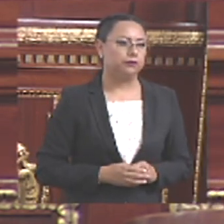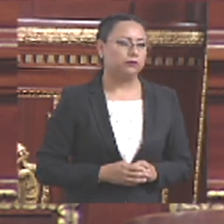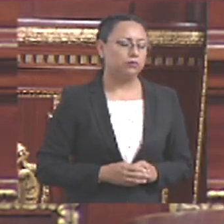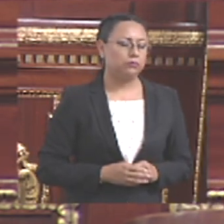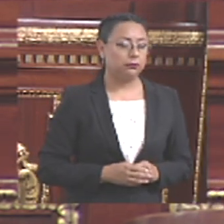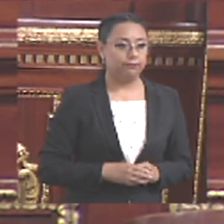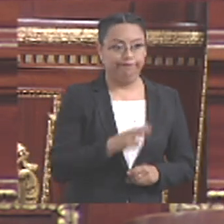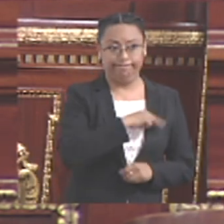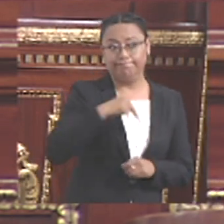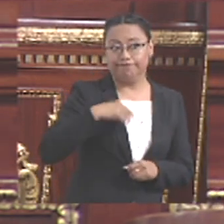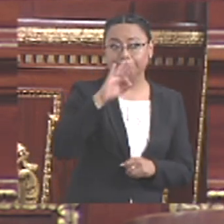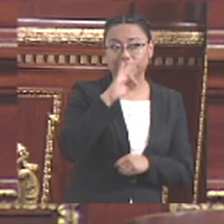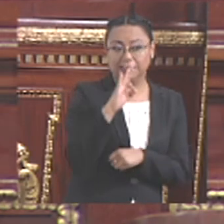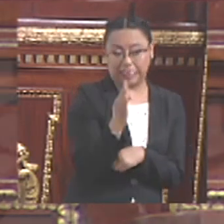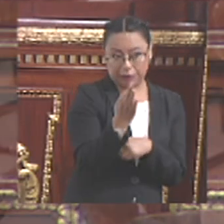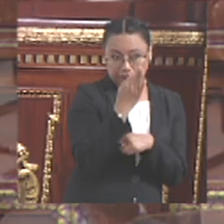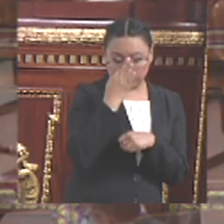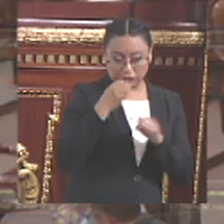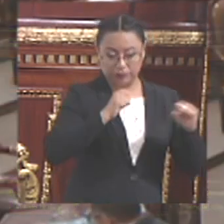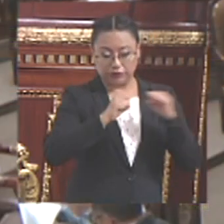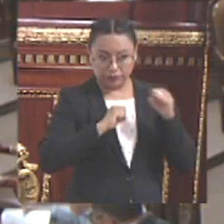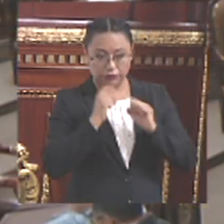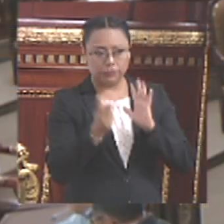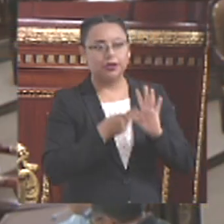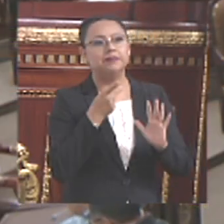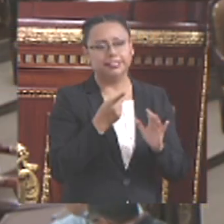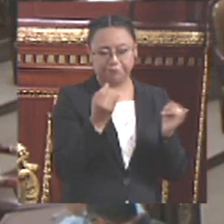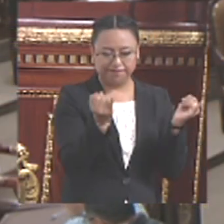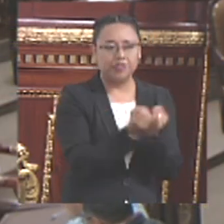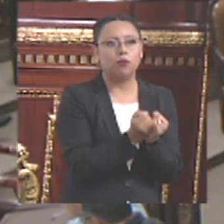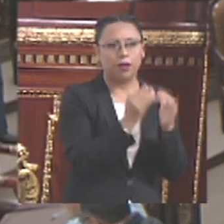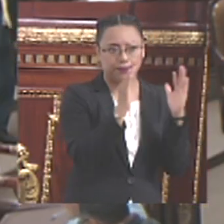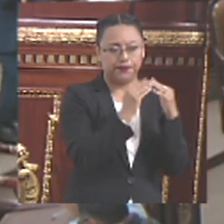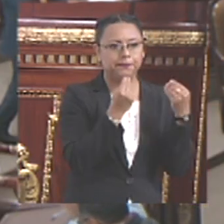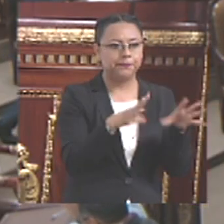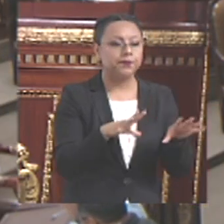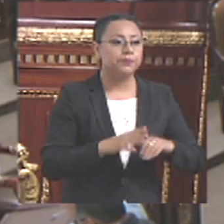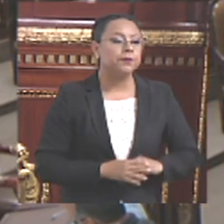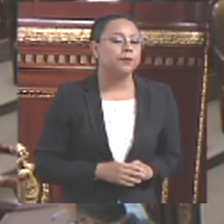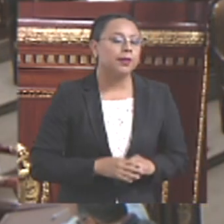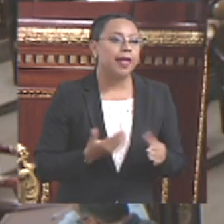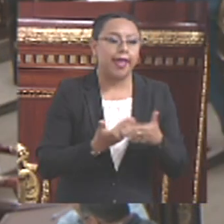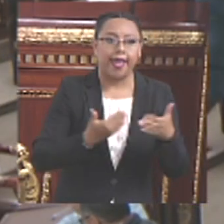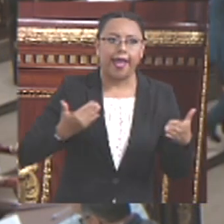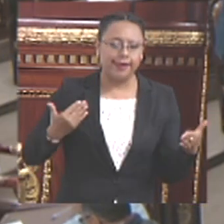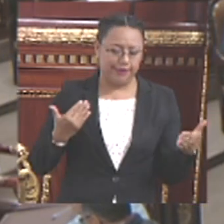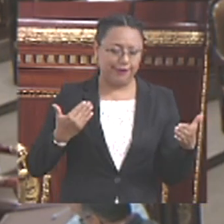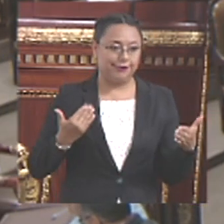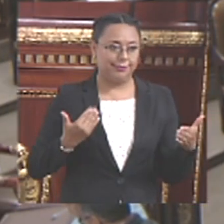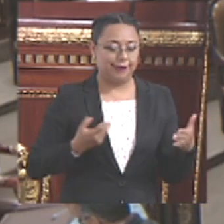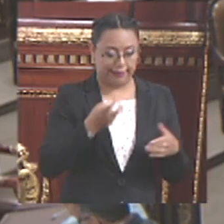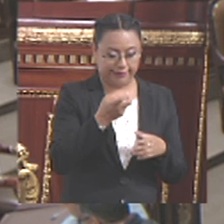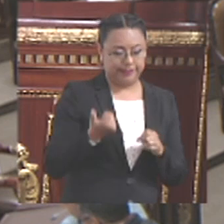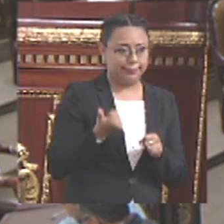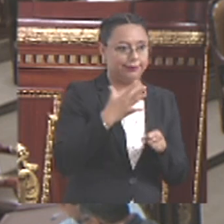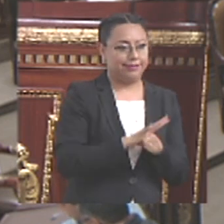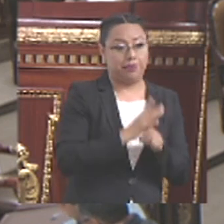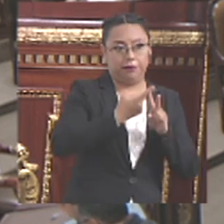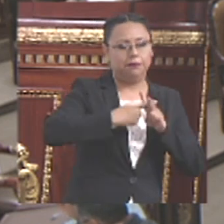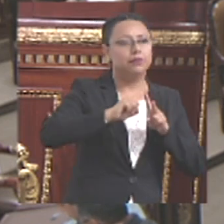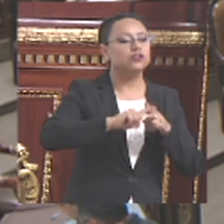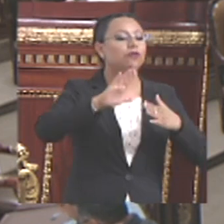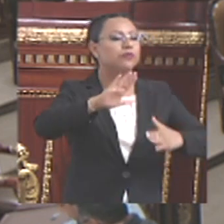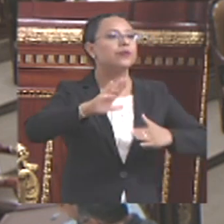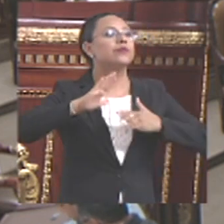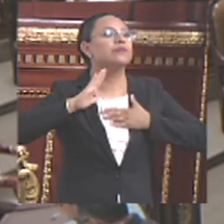En esta administración hubo una promesa de campaña que no se cumplió. Se esperaba